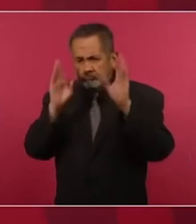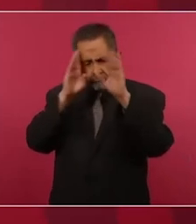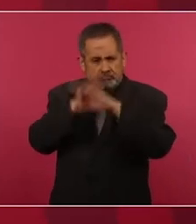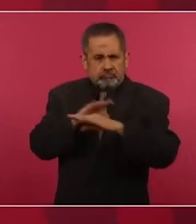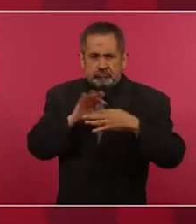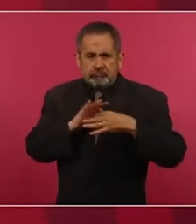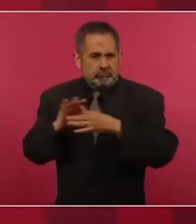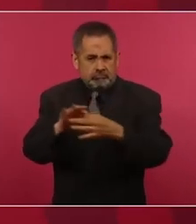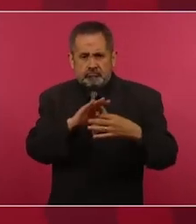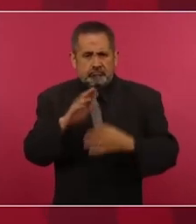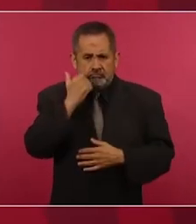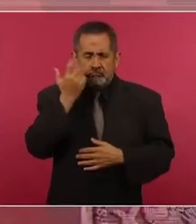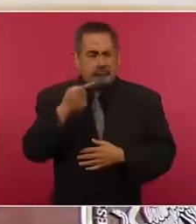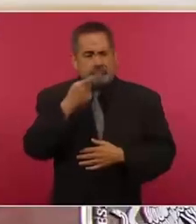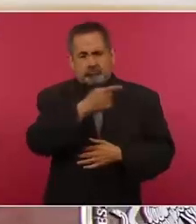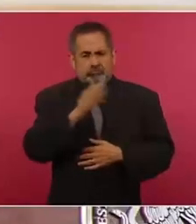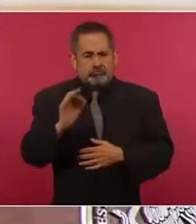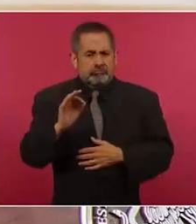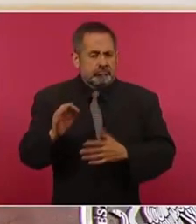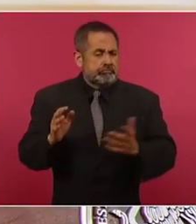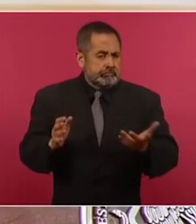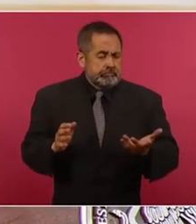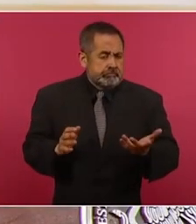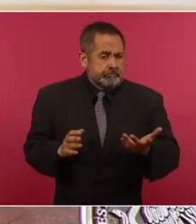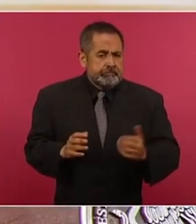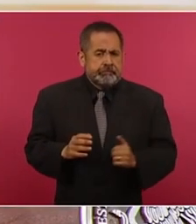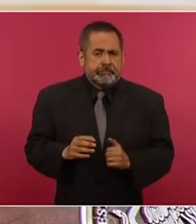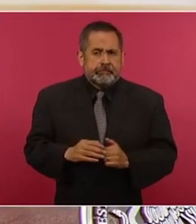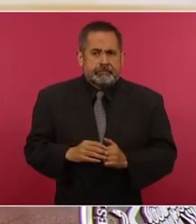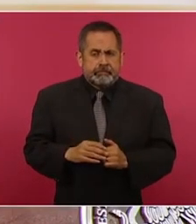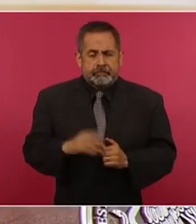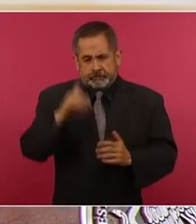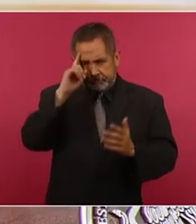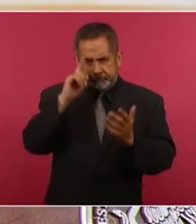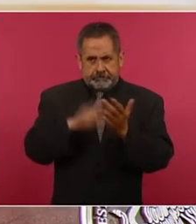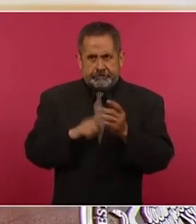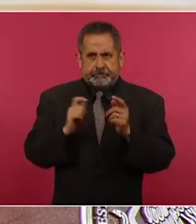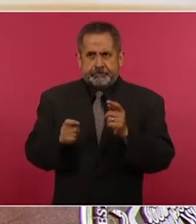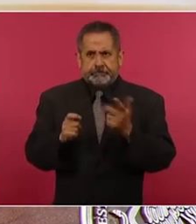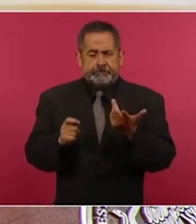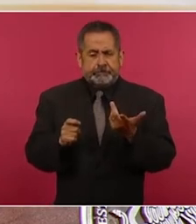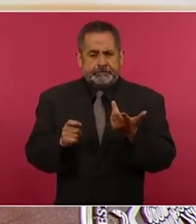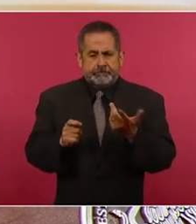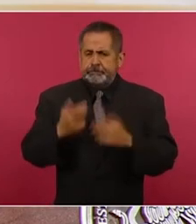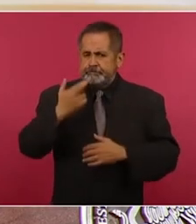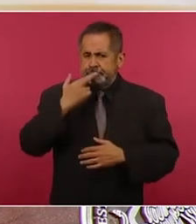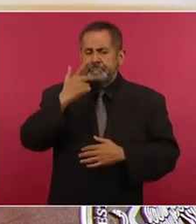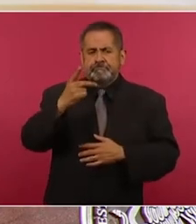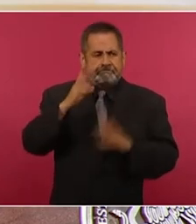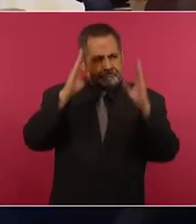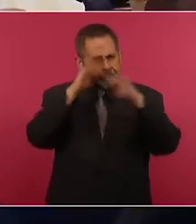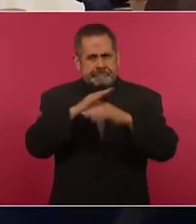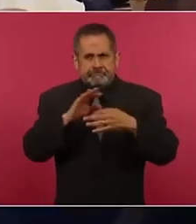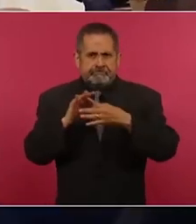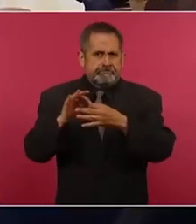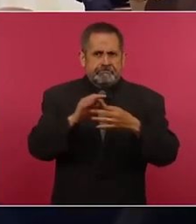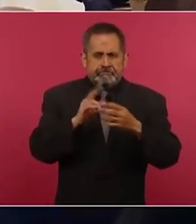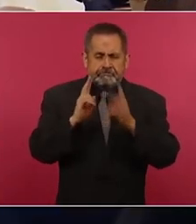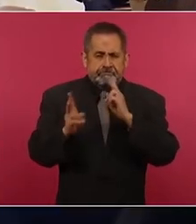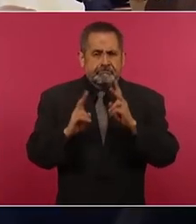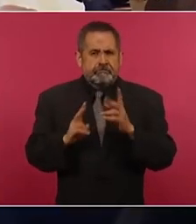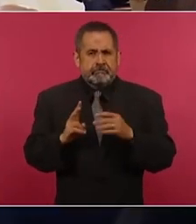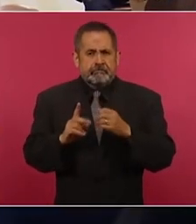diálogo. Y creo que eso es lo mejor, no